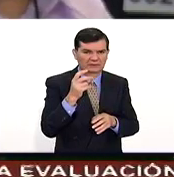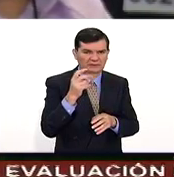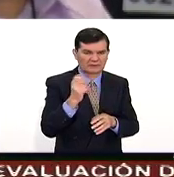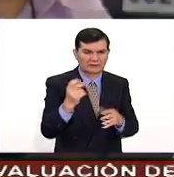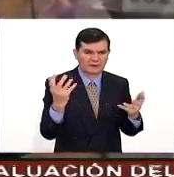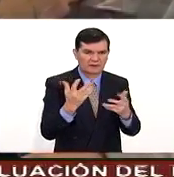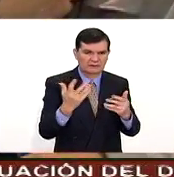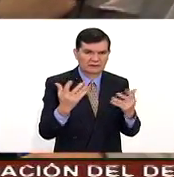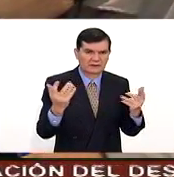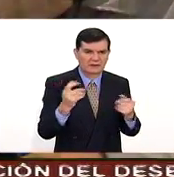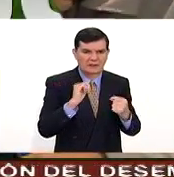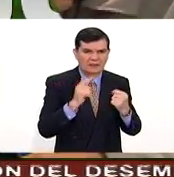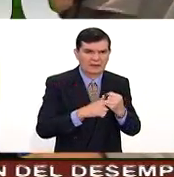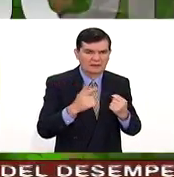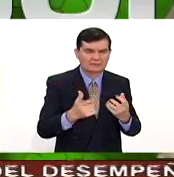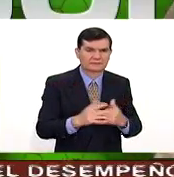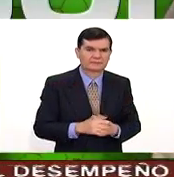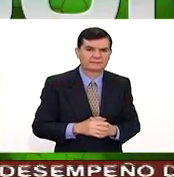que hagan algo al respecto.